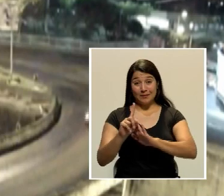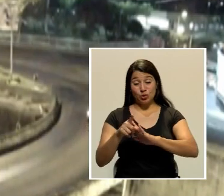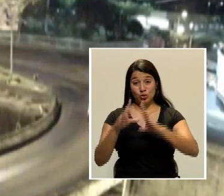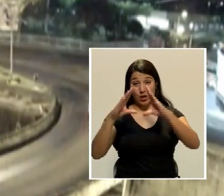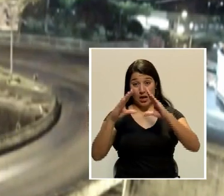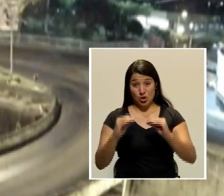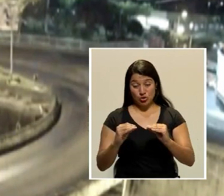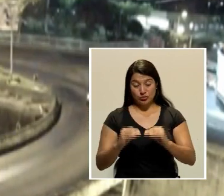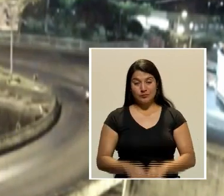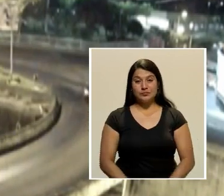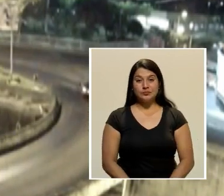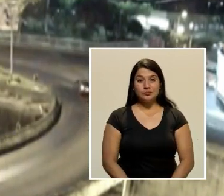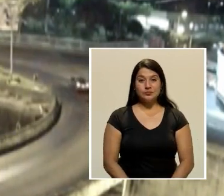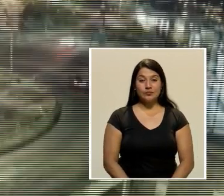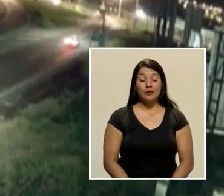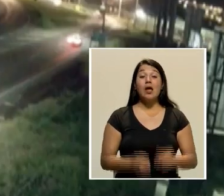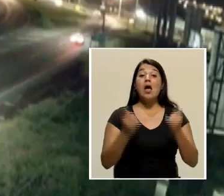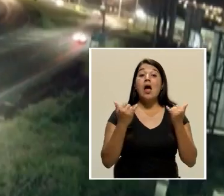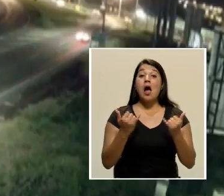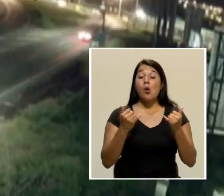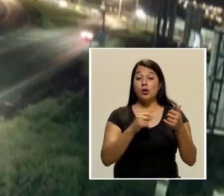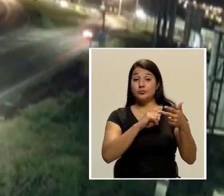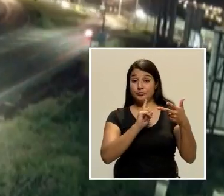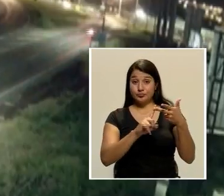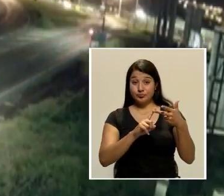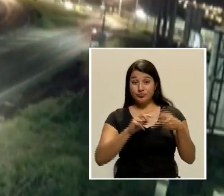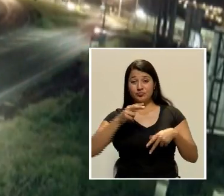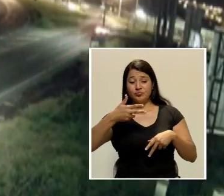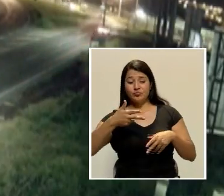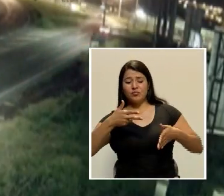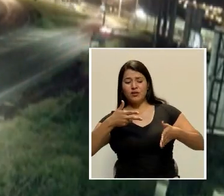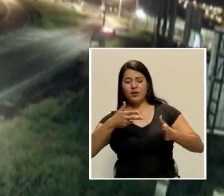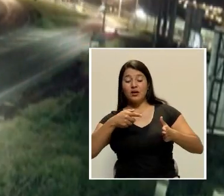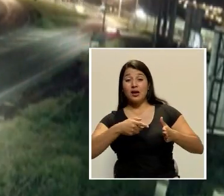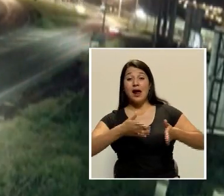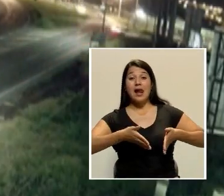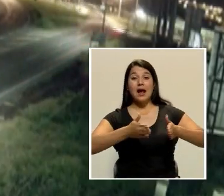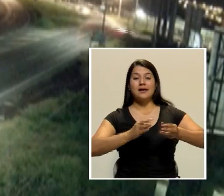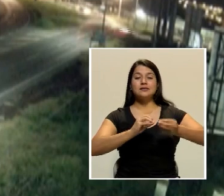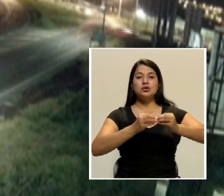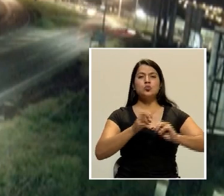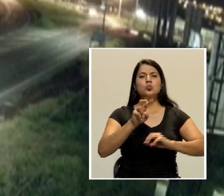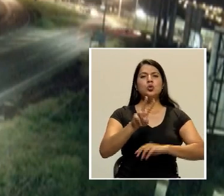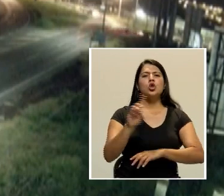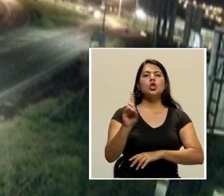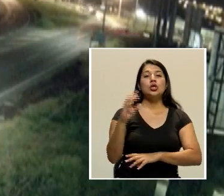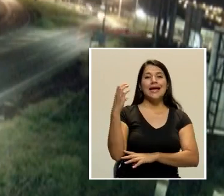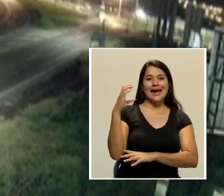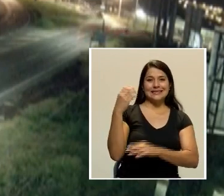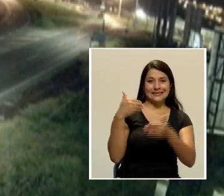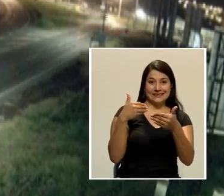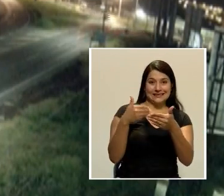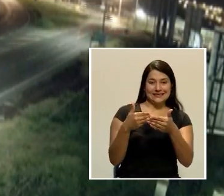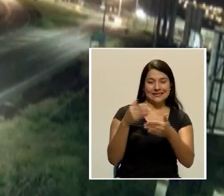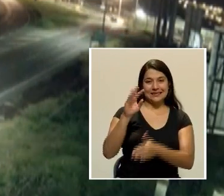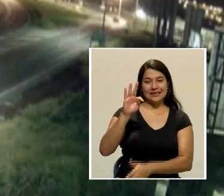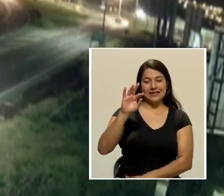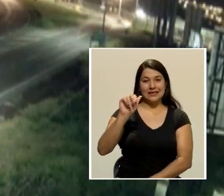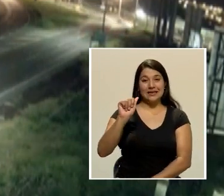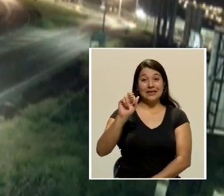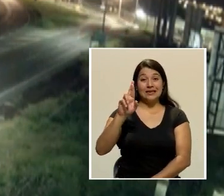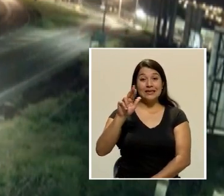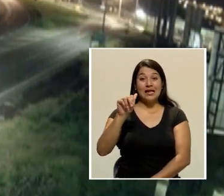Hay una circulación demorada, pero también hay bastantes carros